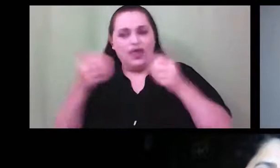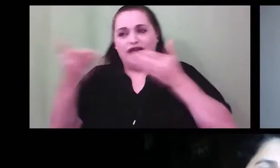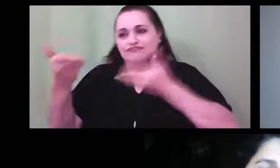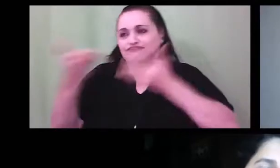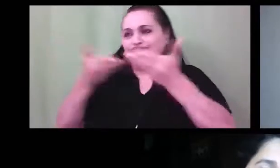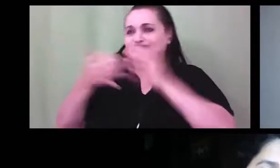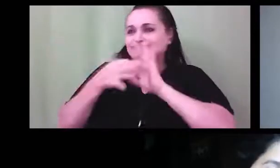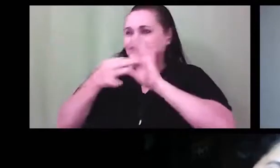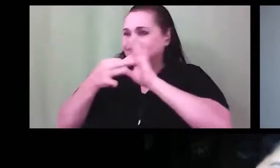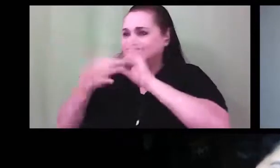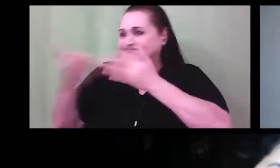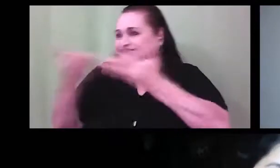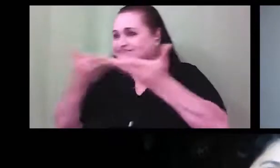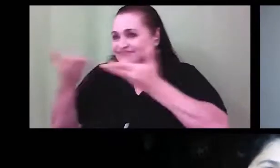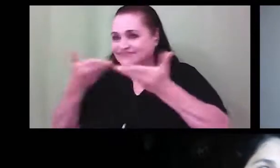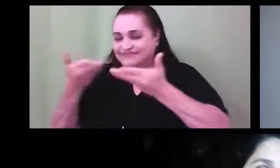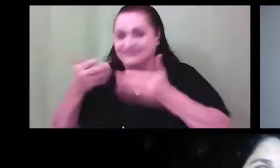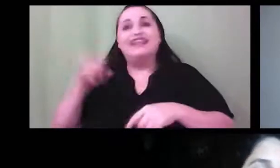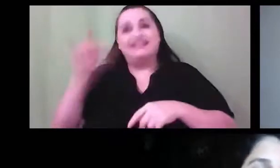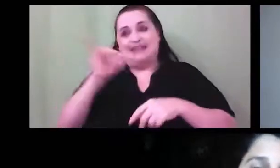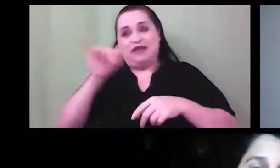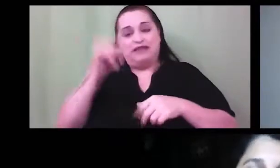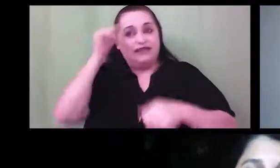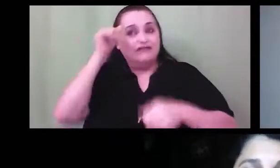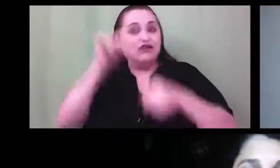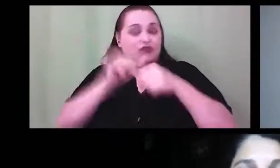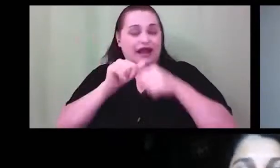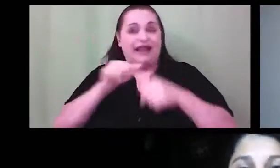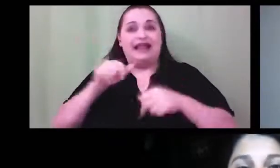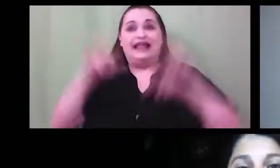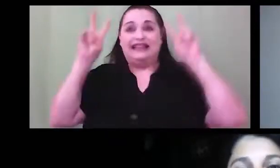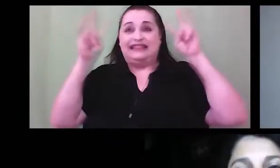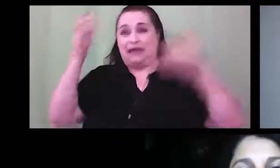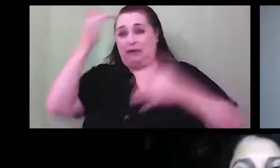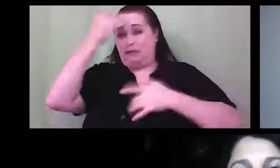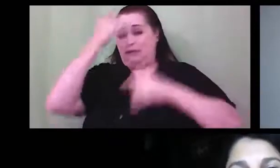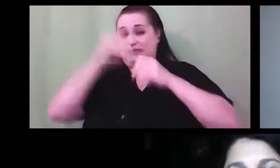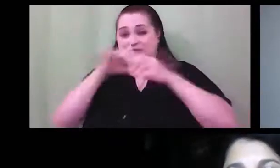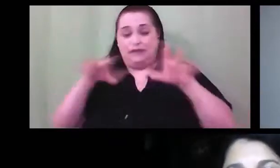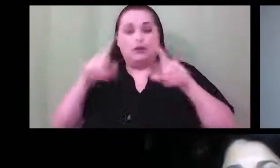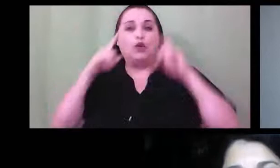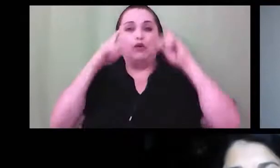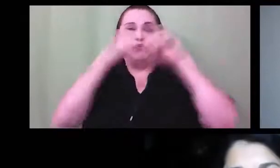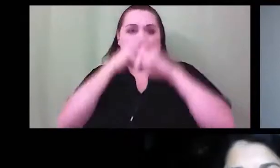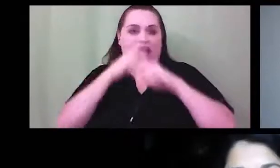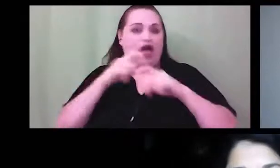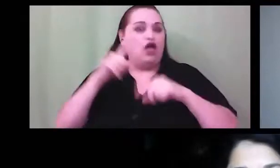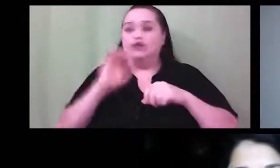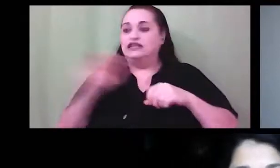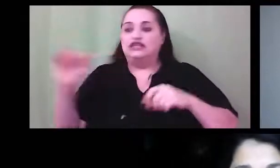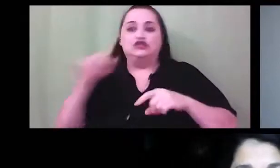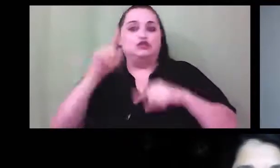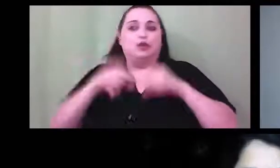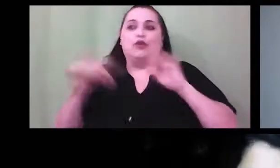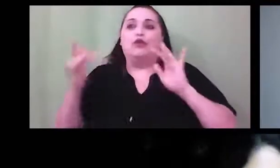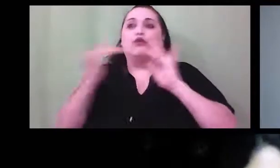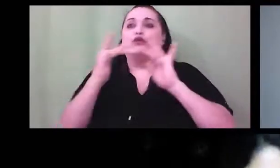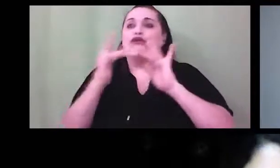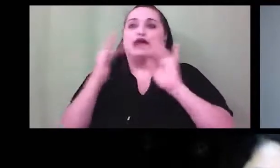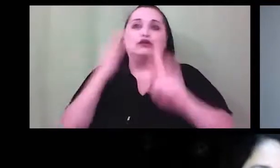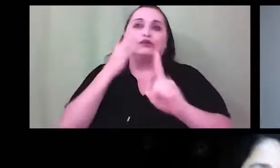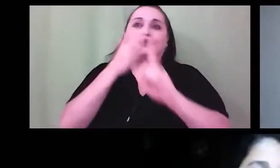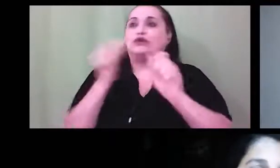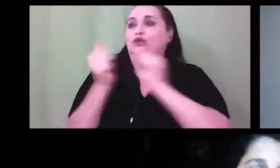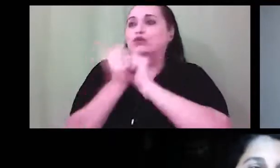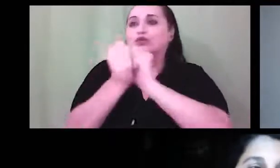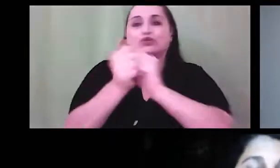relacionar. También hay que acordarse que el tema pandemia a veces es complicado porque los chicos no pueden tener contactos así como ujú. muy